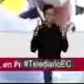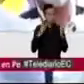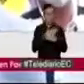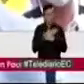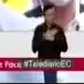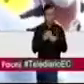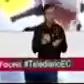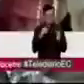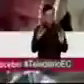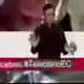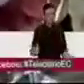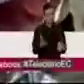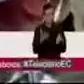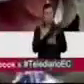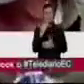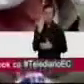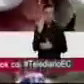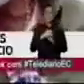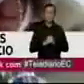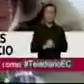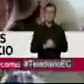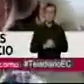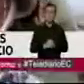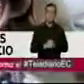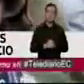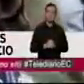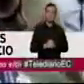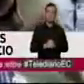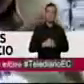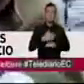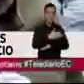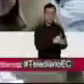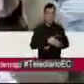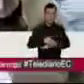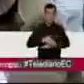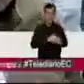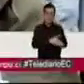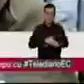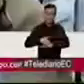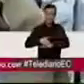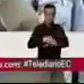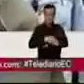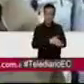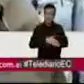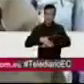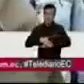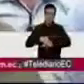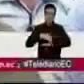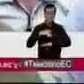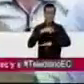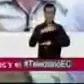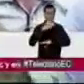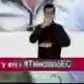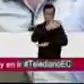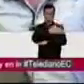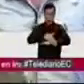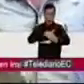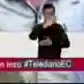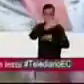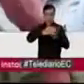Felicitaciones y vamos para adelante. Estamos marcando la mitad de las calles para que sean de uso peatonal y que